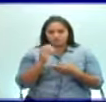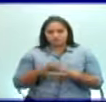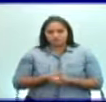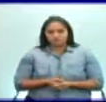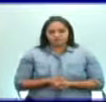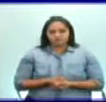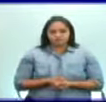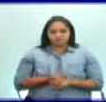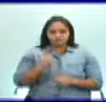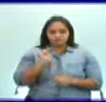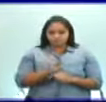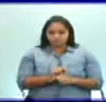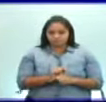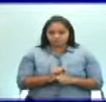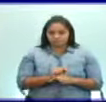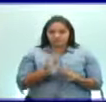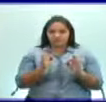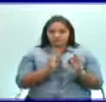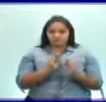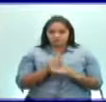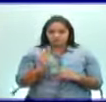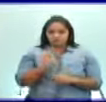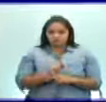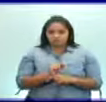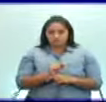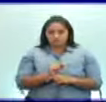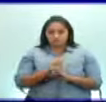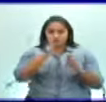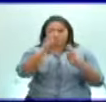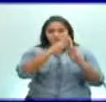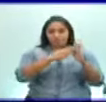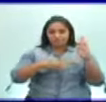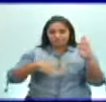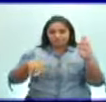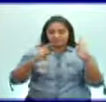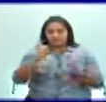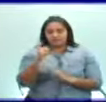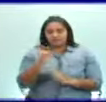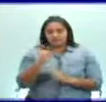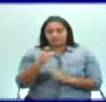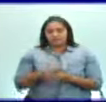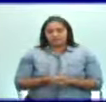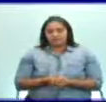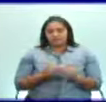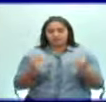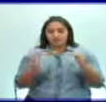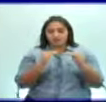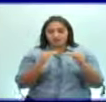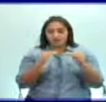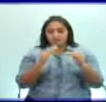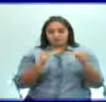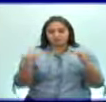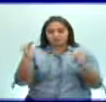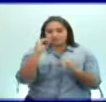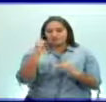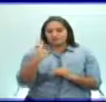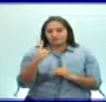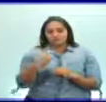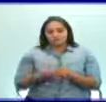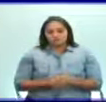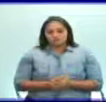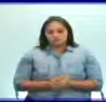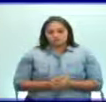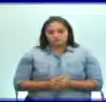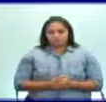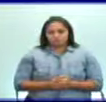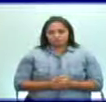Bueno, en este caso, la función exponencial con desplazamiento en el eje X, ahí la base es mayor que 1, tenemos ahí la básica,